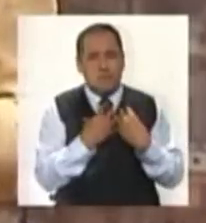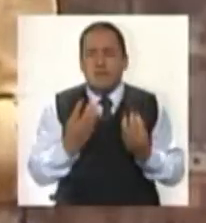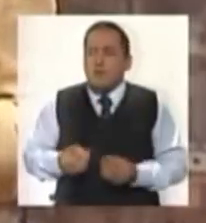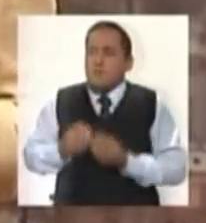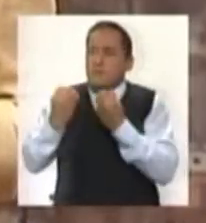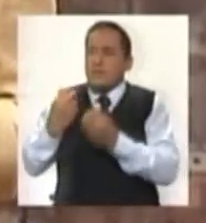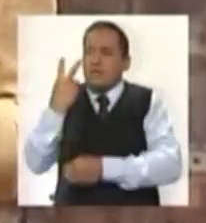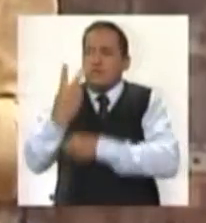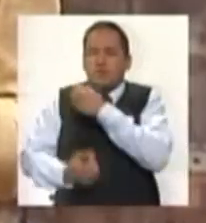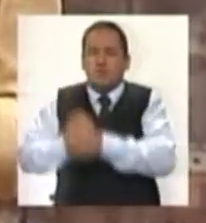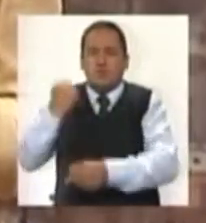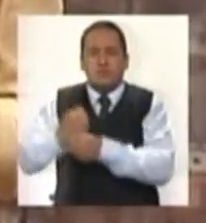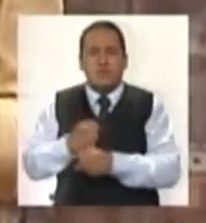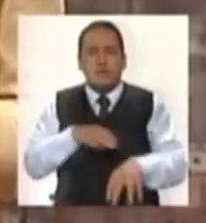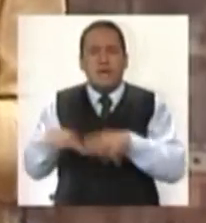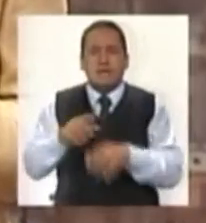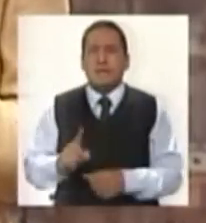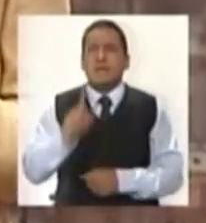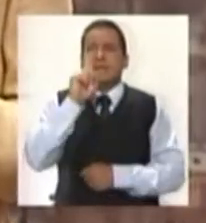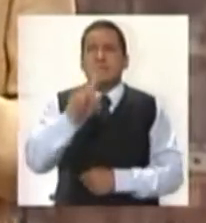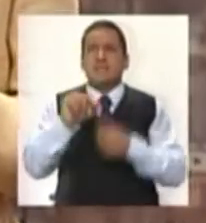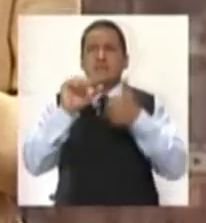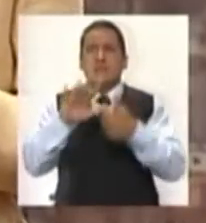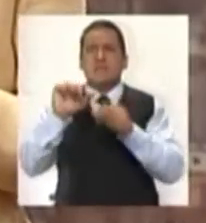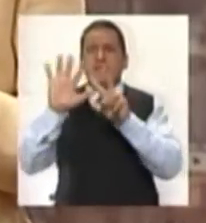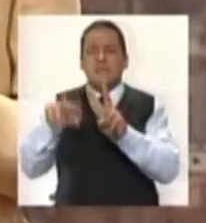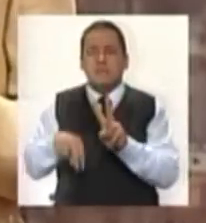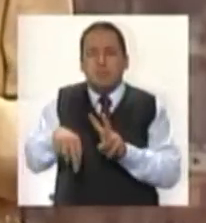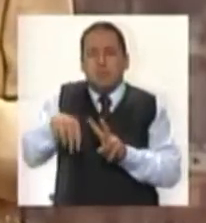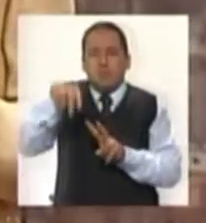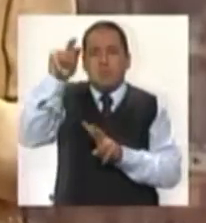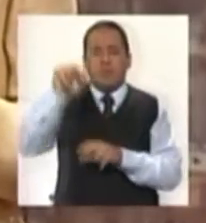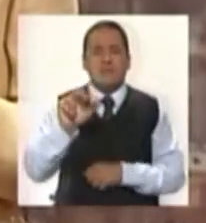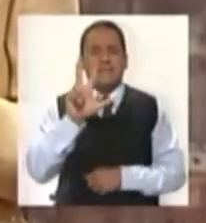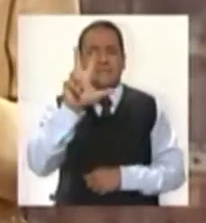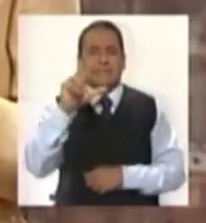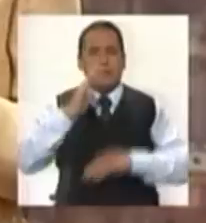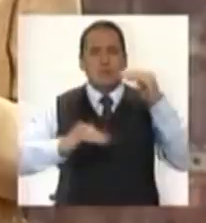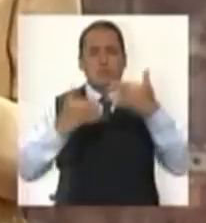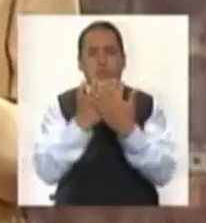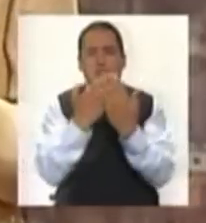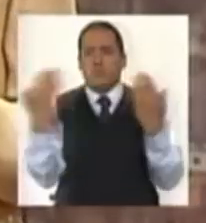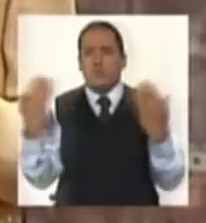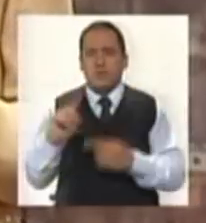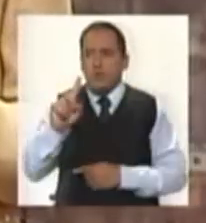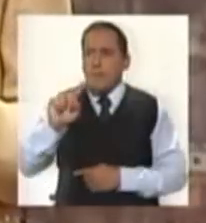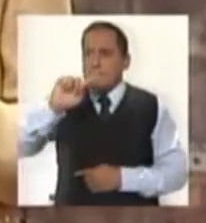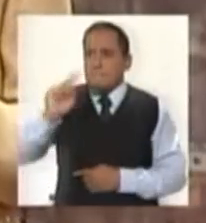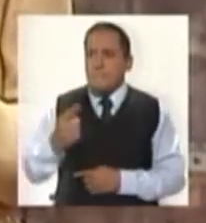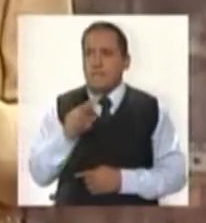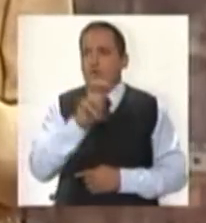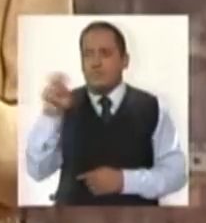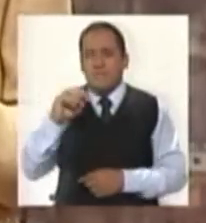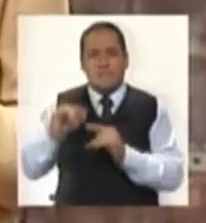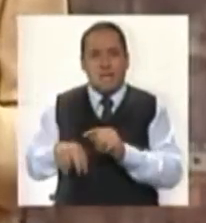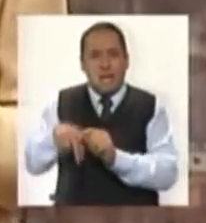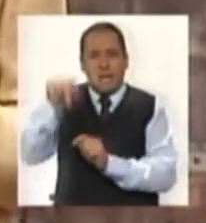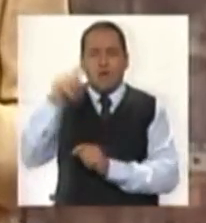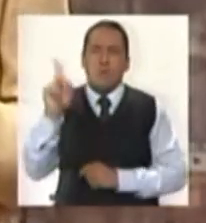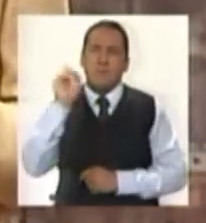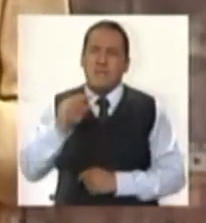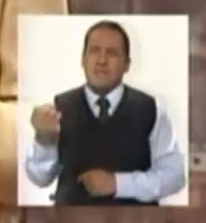qué en 2 años solo hizo 167 escaleras y 3 muros de contención y no 1.200 escaleras como nos